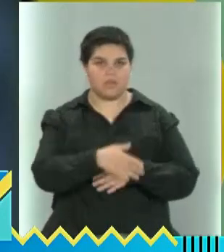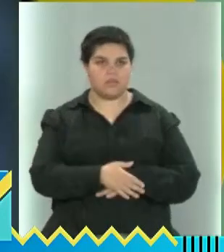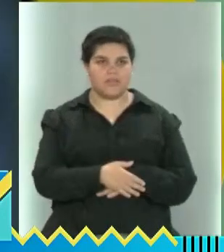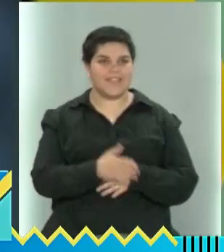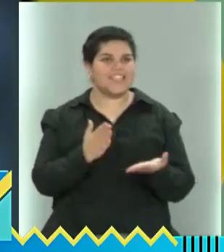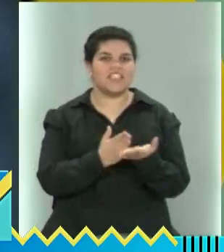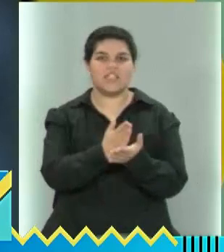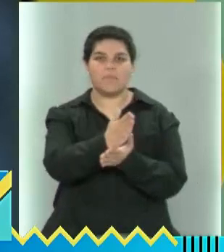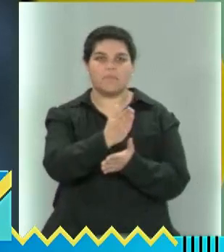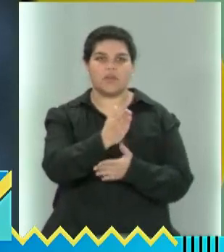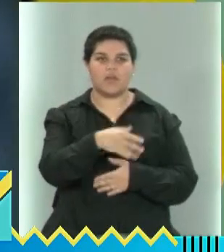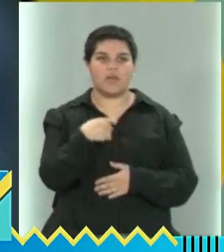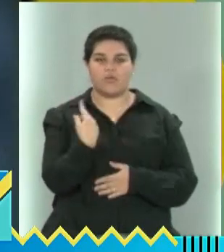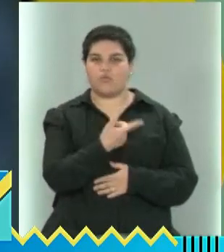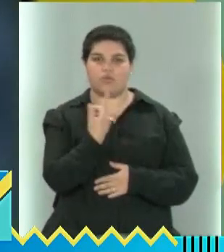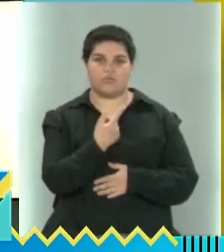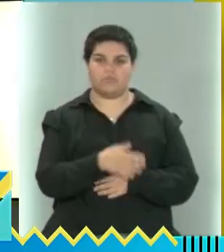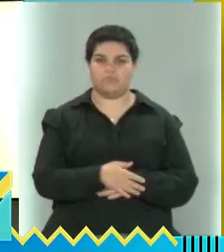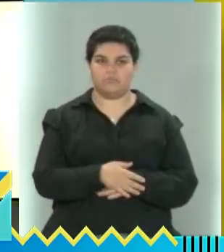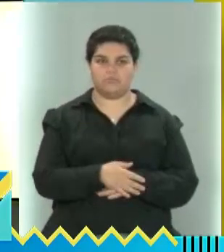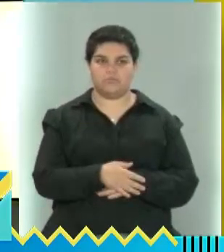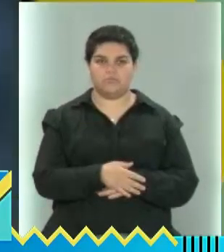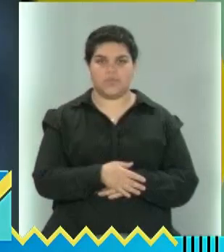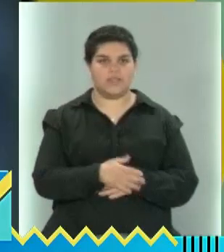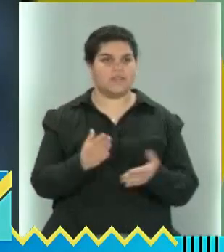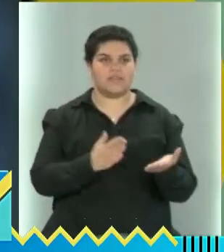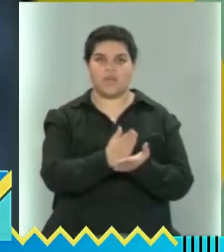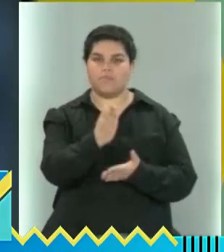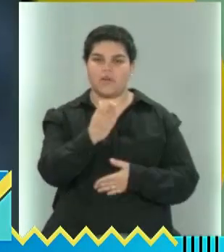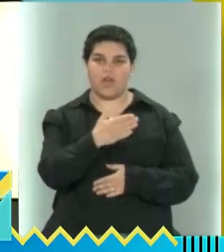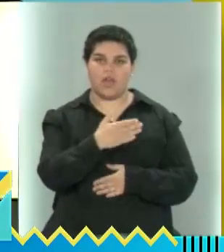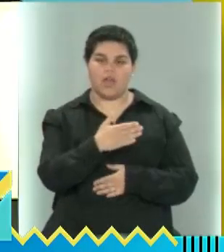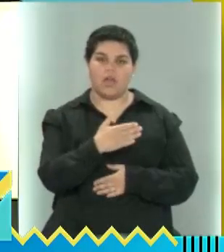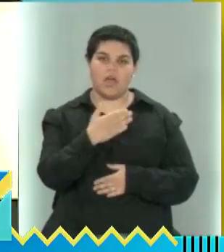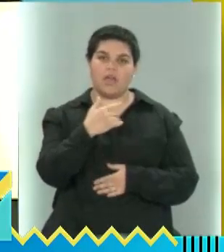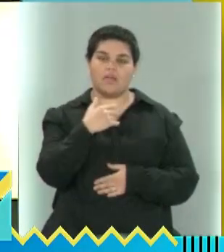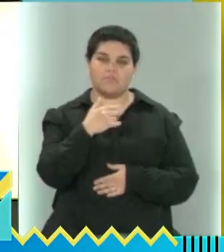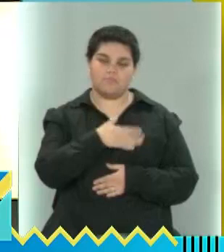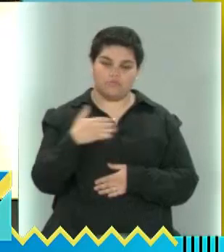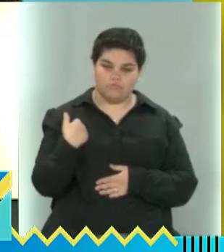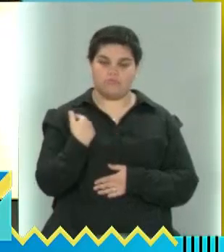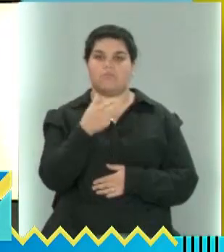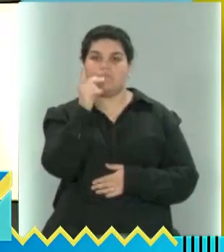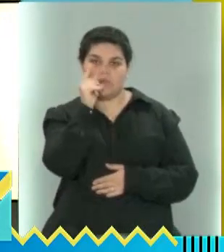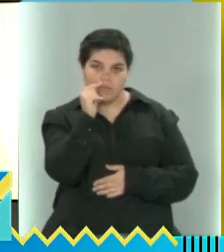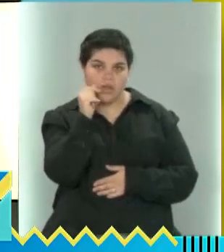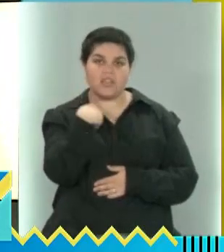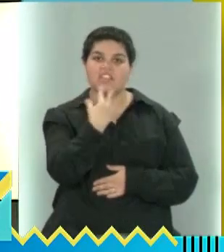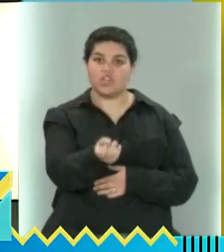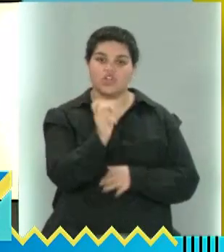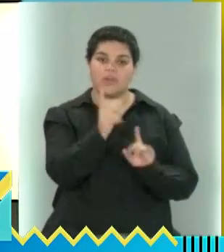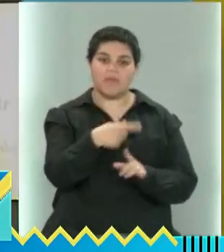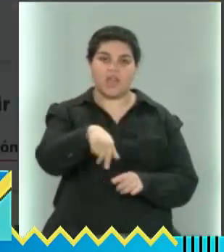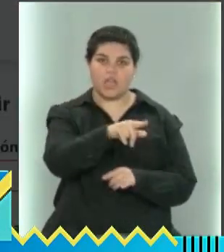y siempre se estará en nuestras manos. ¿Siempre estará en nuestras manos? En las manos y en las manos de nuestros hijos. El futuro de la educación siempre estará en nuestras manos y en la mano